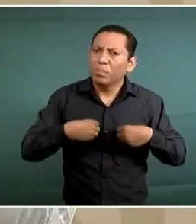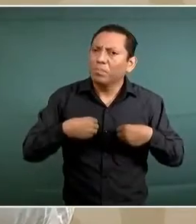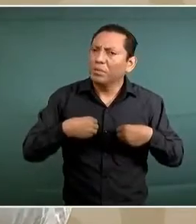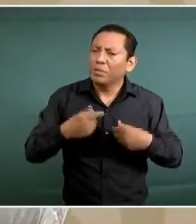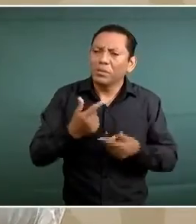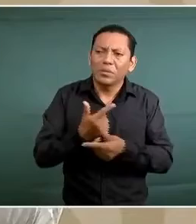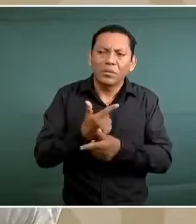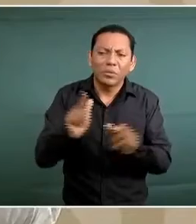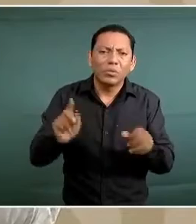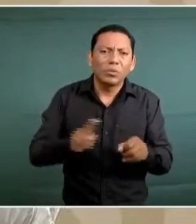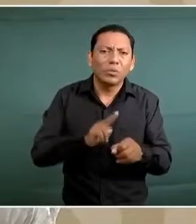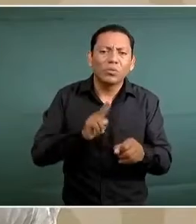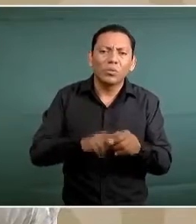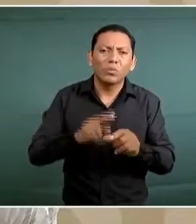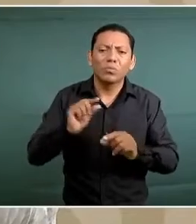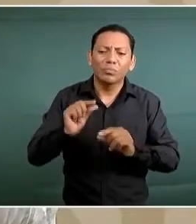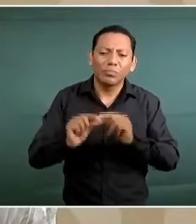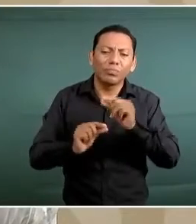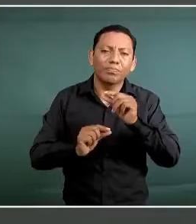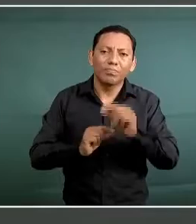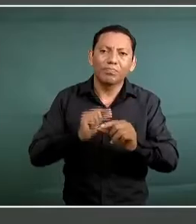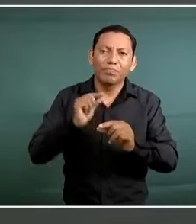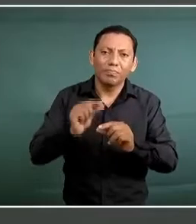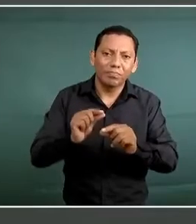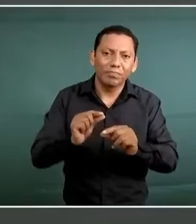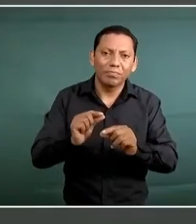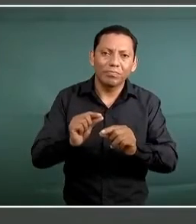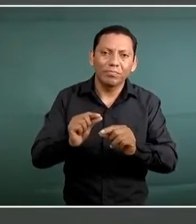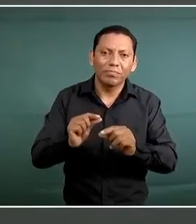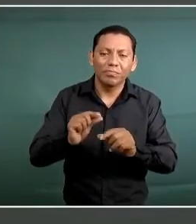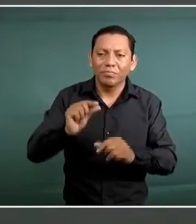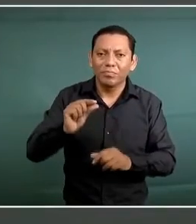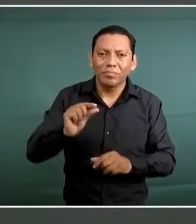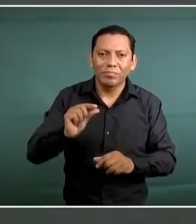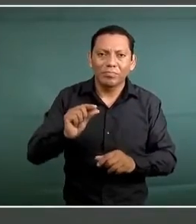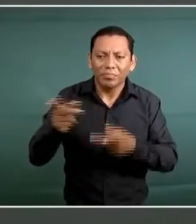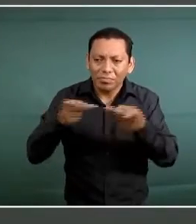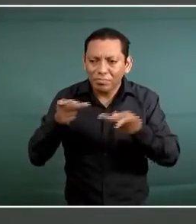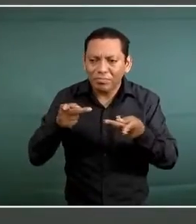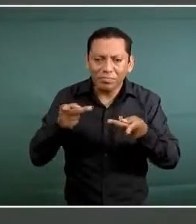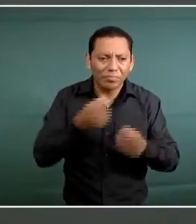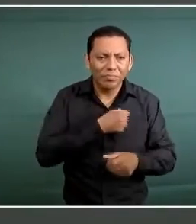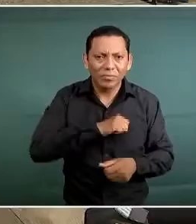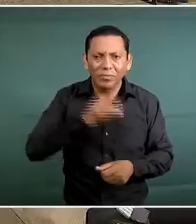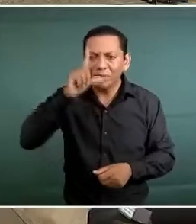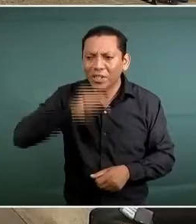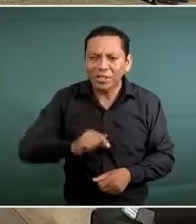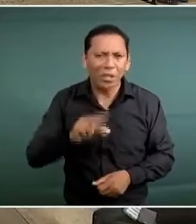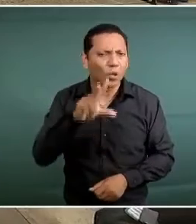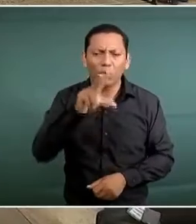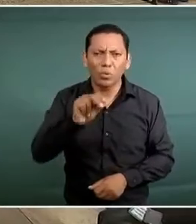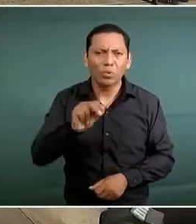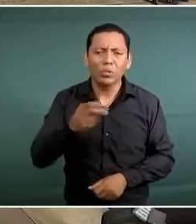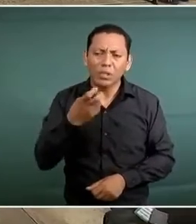de modo que no ha fallado la estrategia eso es lo que puedo comentarte